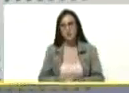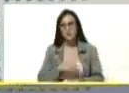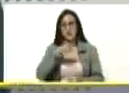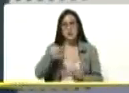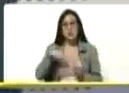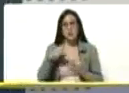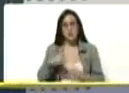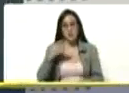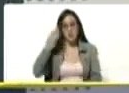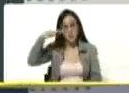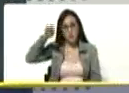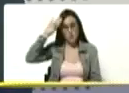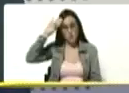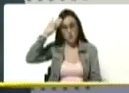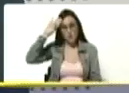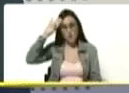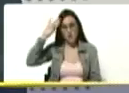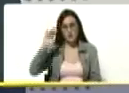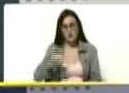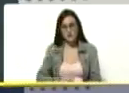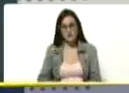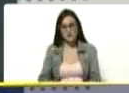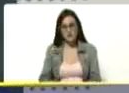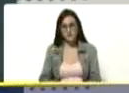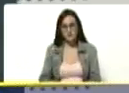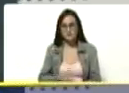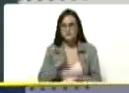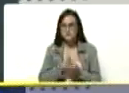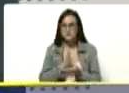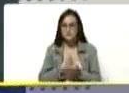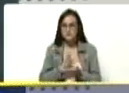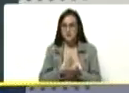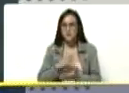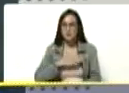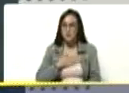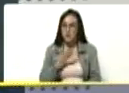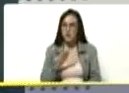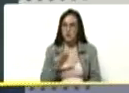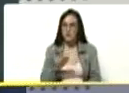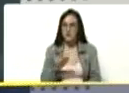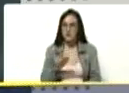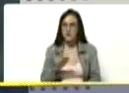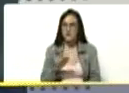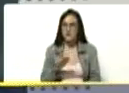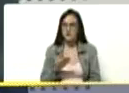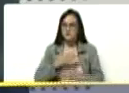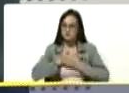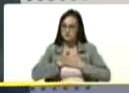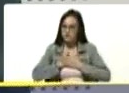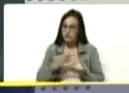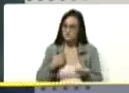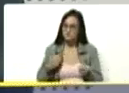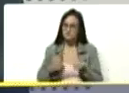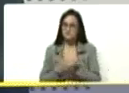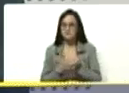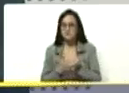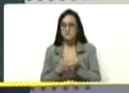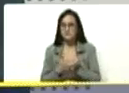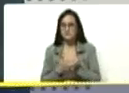revolución cubana, can always count, siempre puede contar, on my solidarity, con and mi that of my